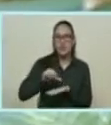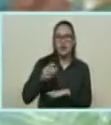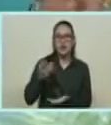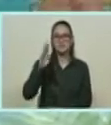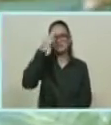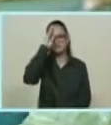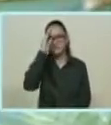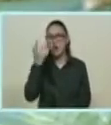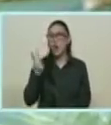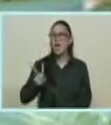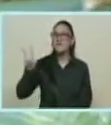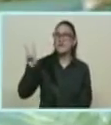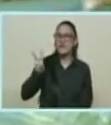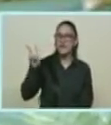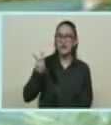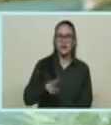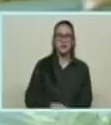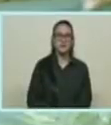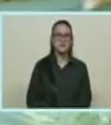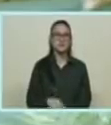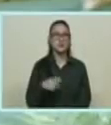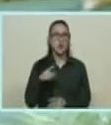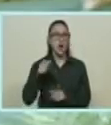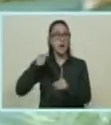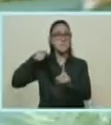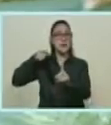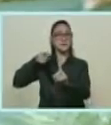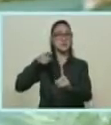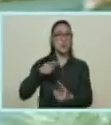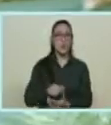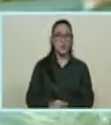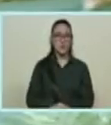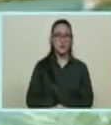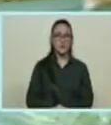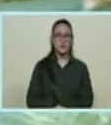o estaba en La Vega o estaba en Amazonas